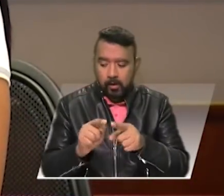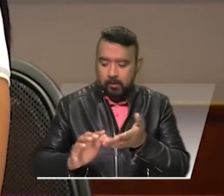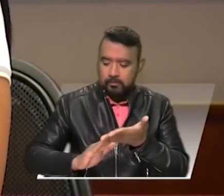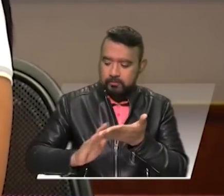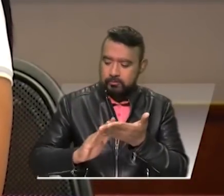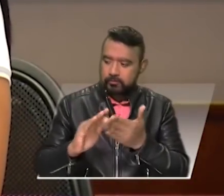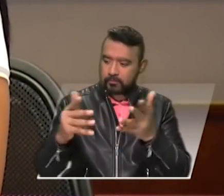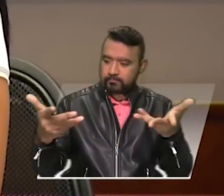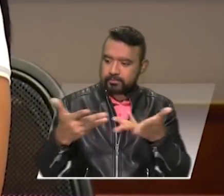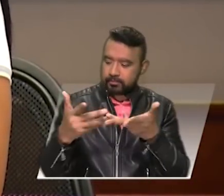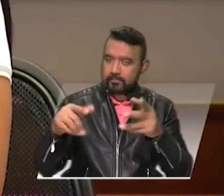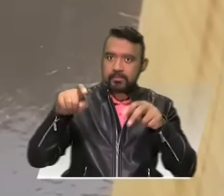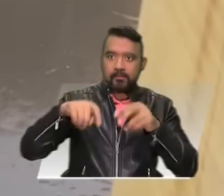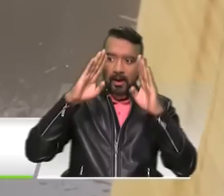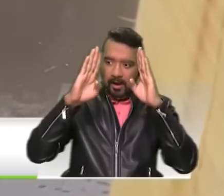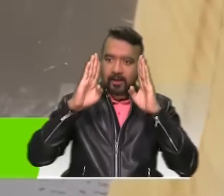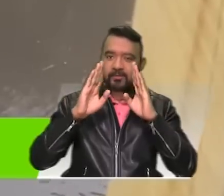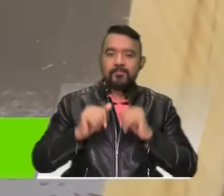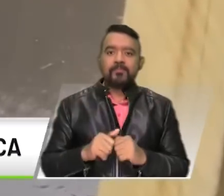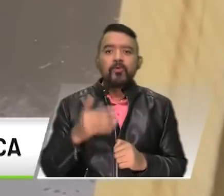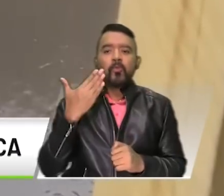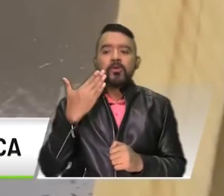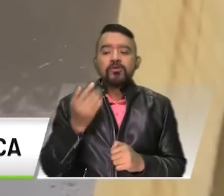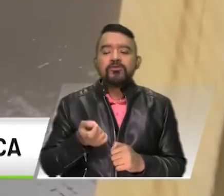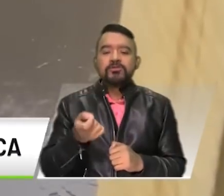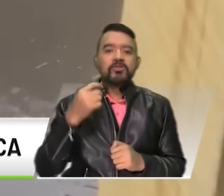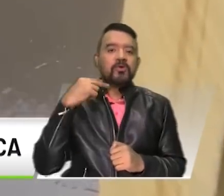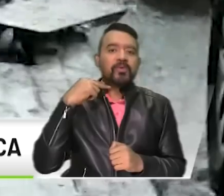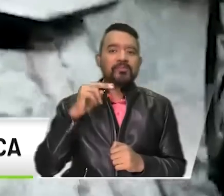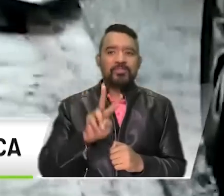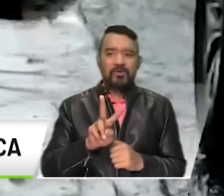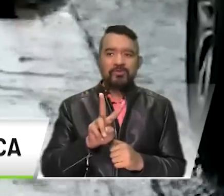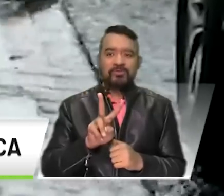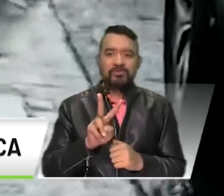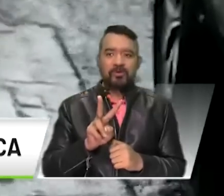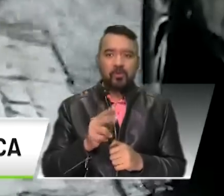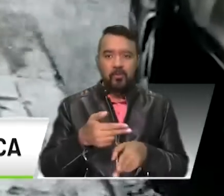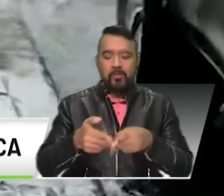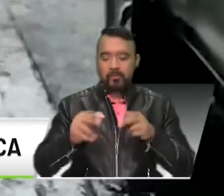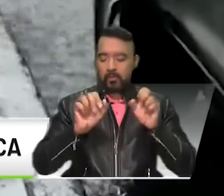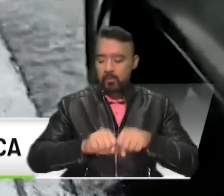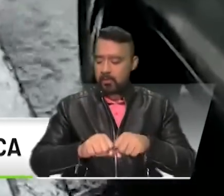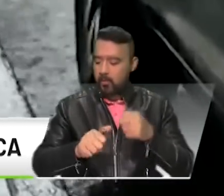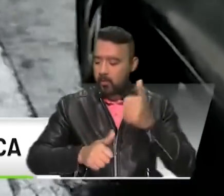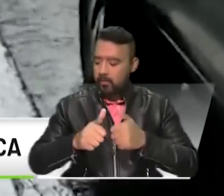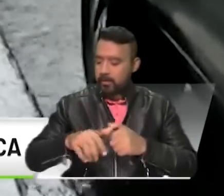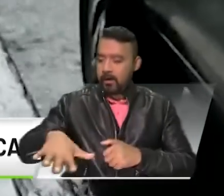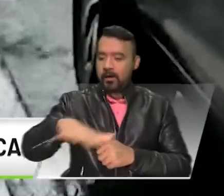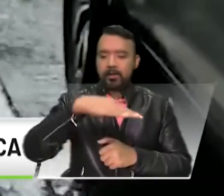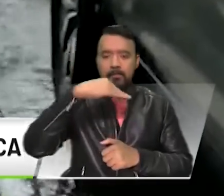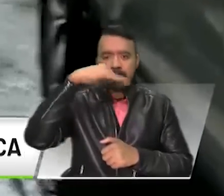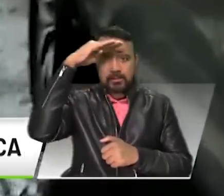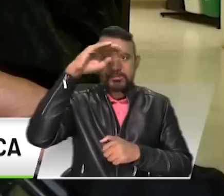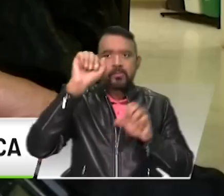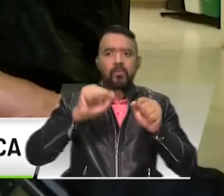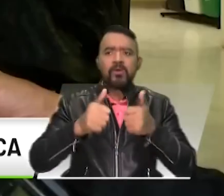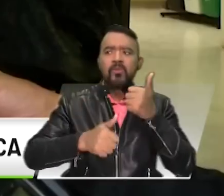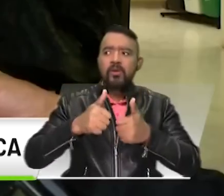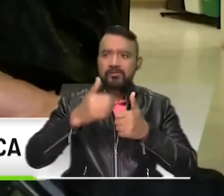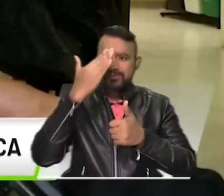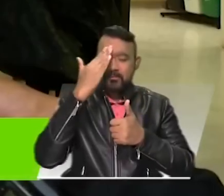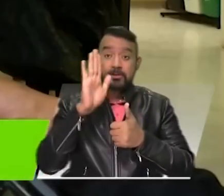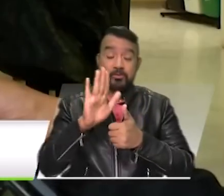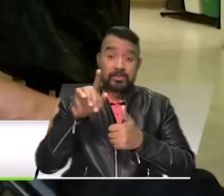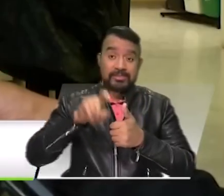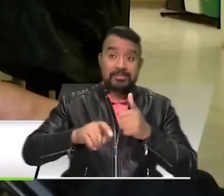a partir de este próximo 2 de noviembre de 2022 Medellín estará en emergencia climática con el plan de acción